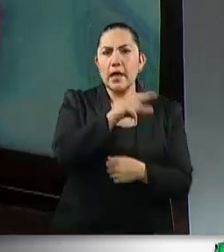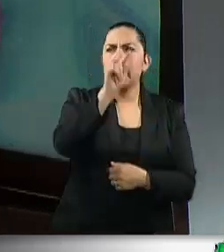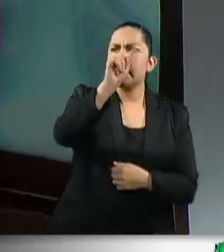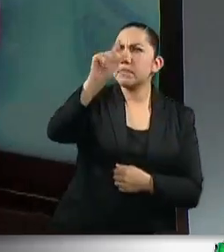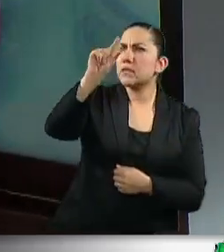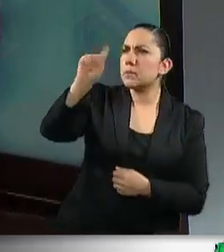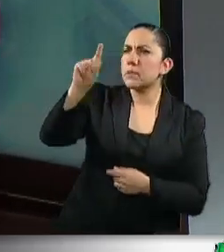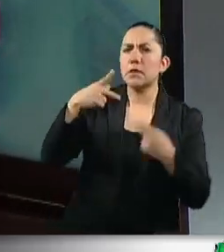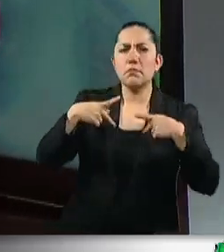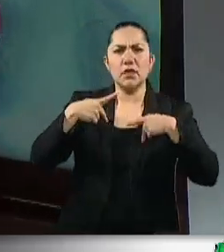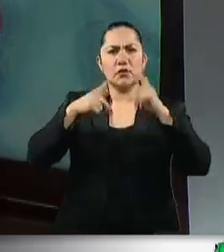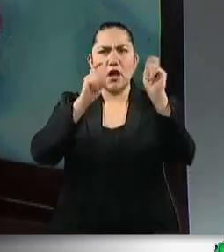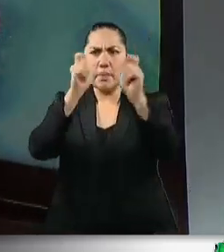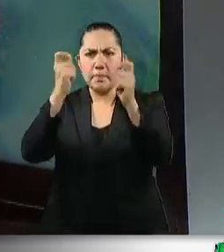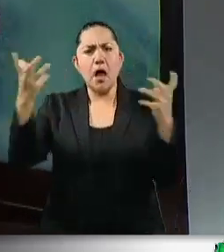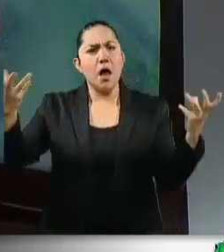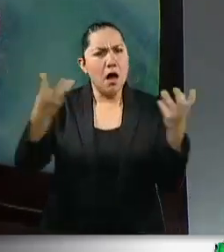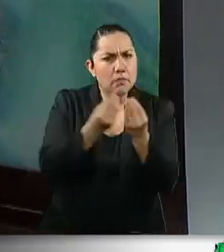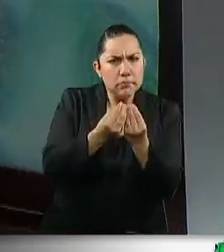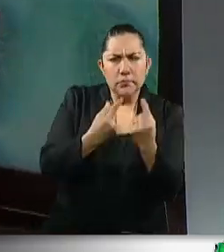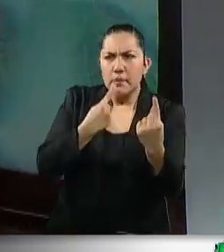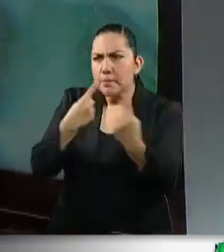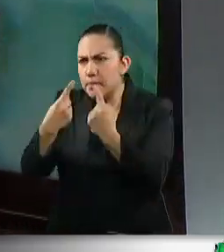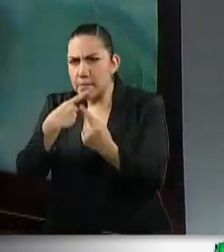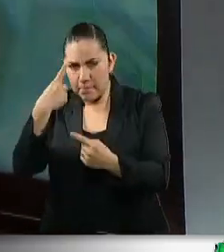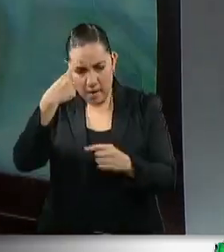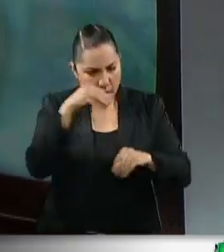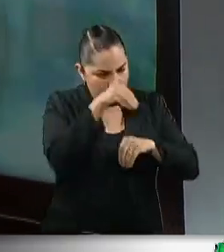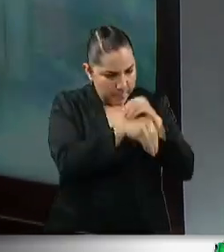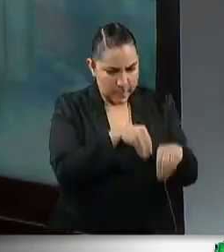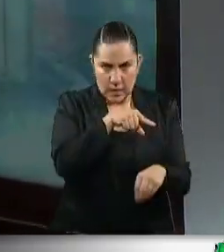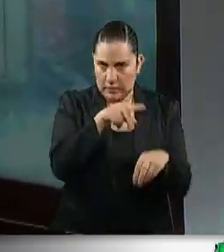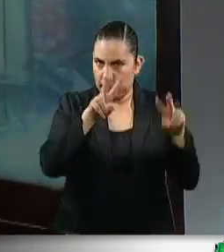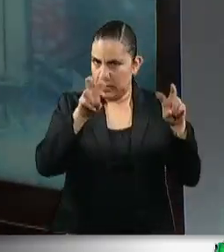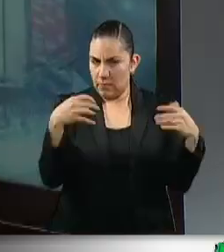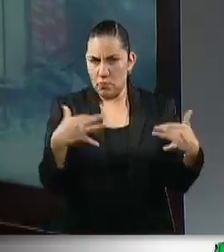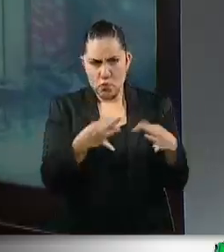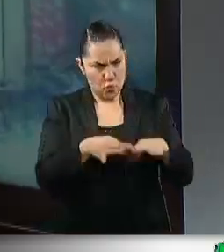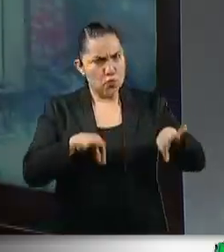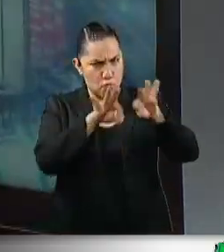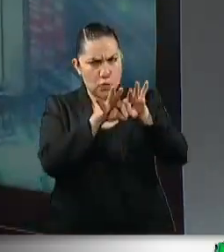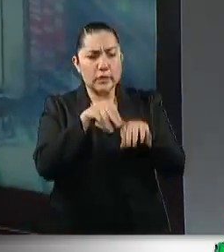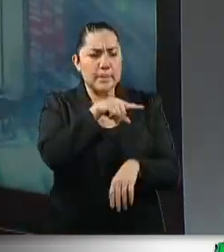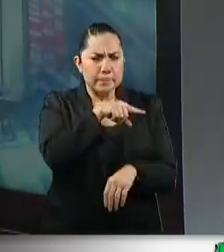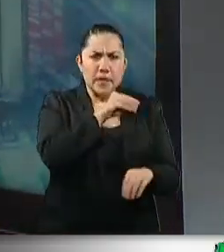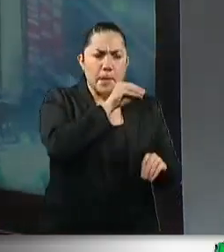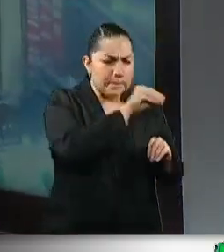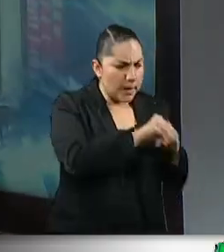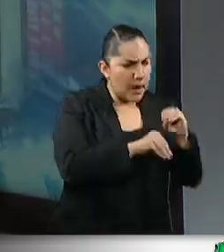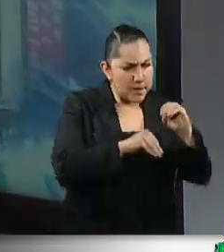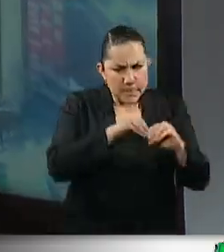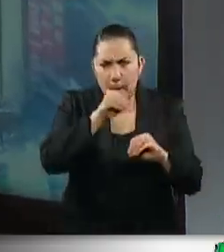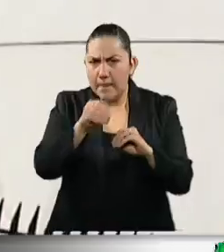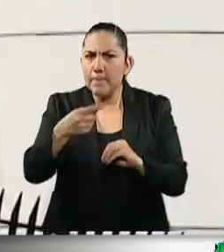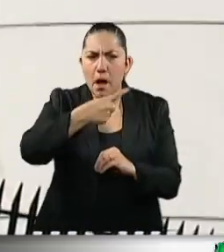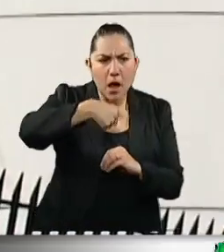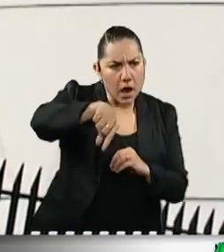suma importancia. Y pues el grupo de trabajo encargado de la redacción de este proyecto avanza con los consensos. Vamos con la información.